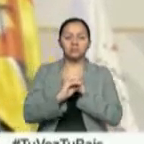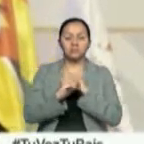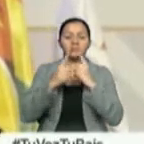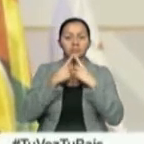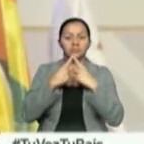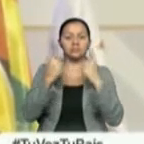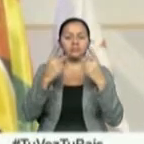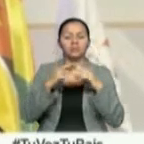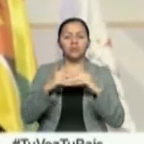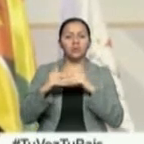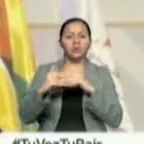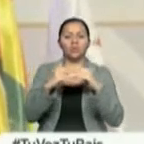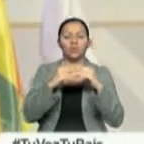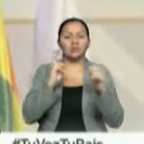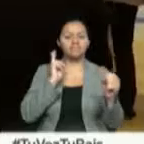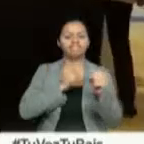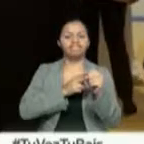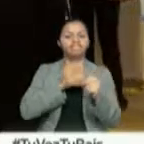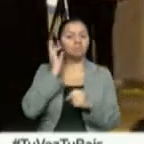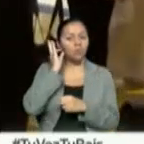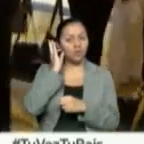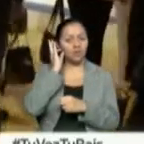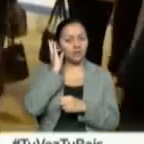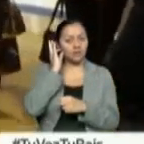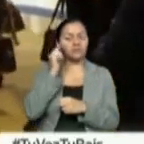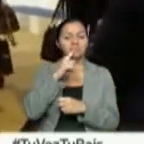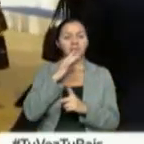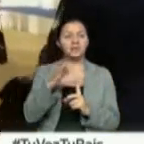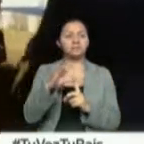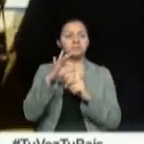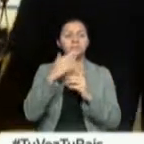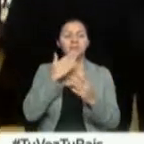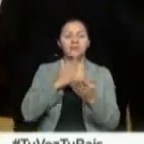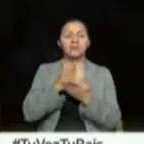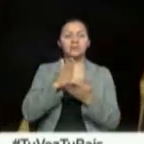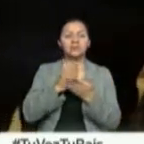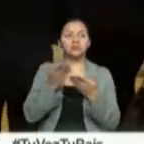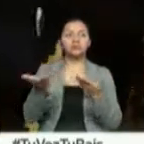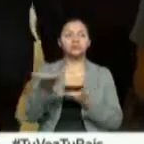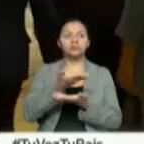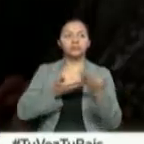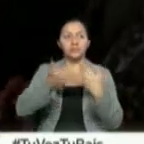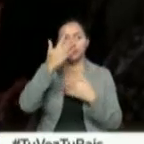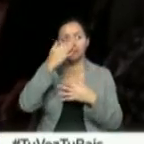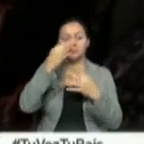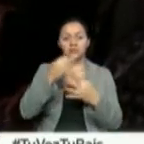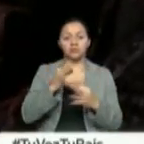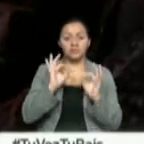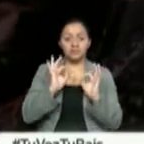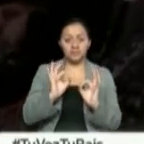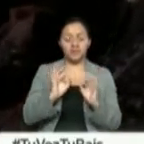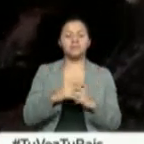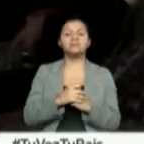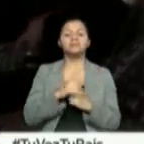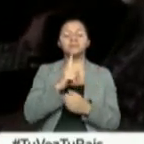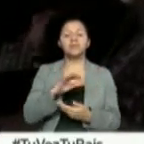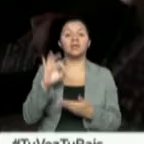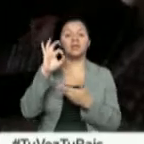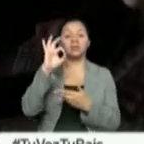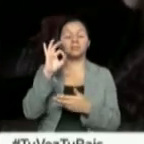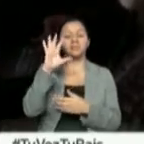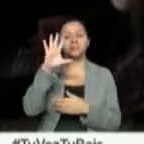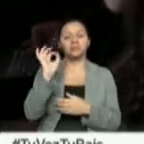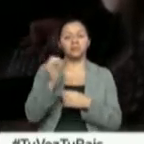igualitaria de las mujeres en especial sobre su acceso a espacios de decisión ante las representantes de más de